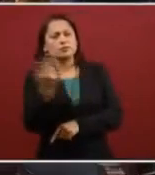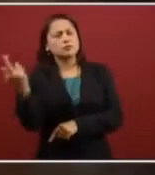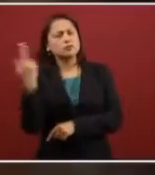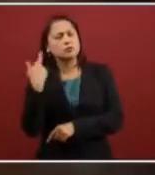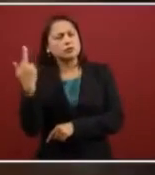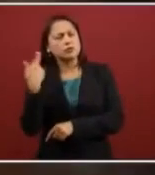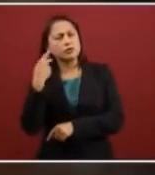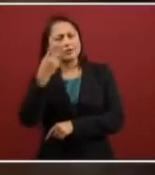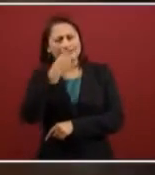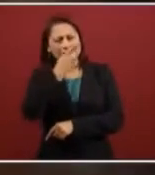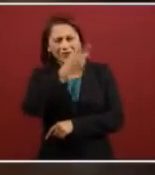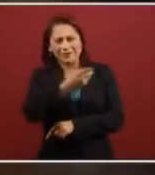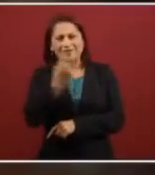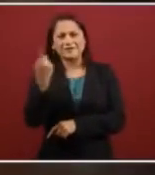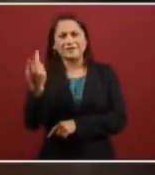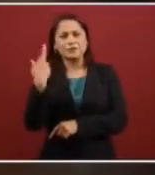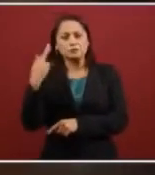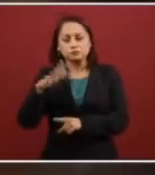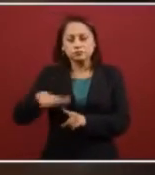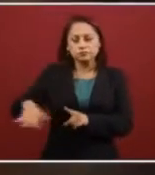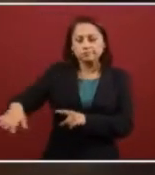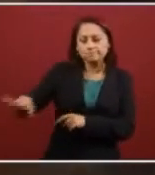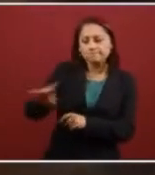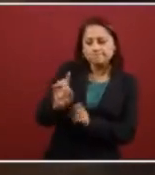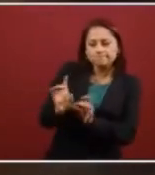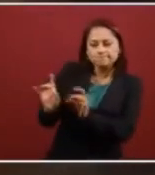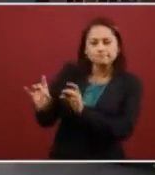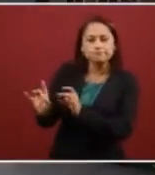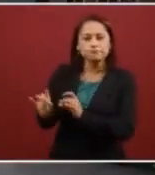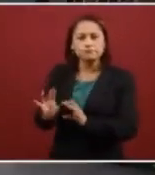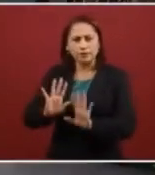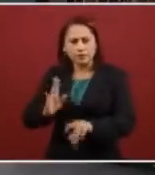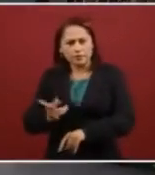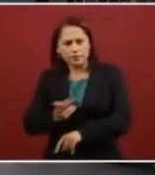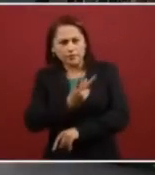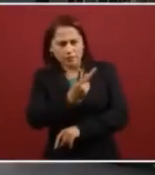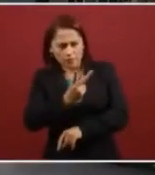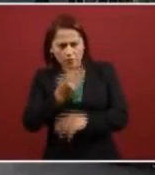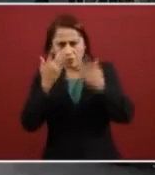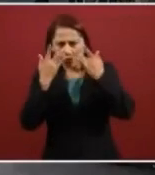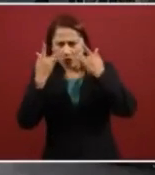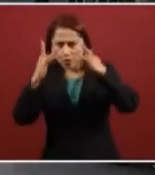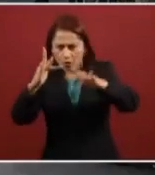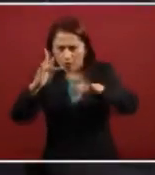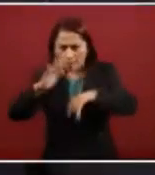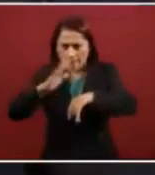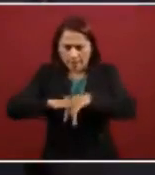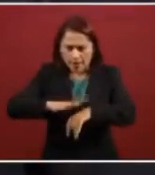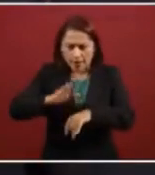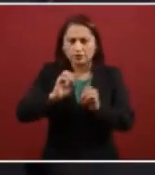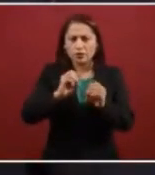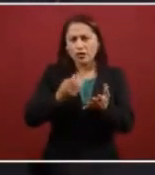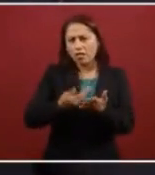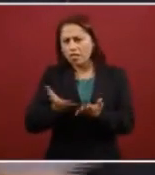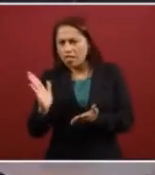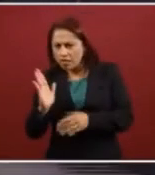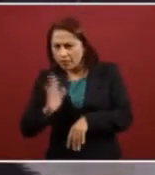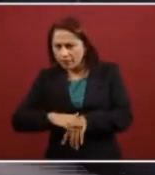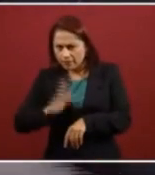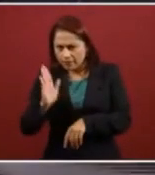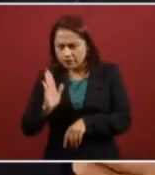Porque ya dijo que renuncias iba a haber, pero despidos. Are you going to be firing anybody? No. Me refiero que rechina,